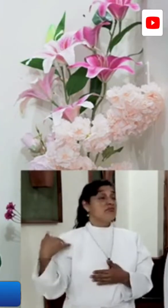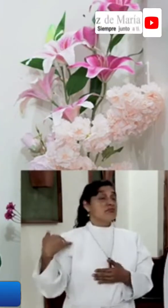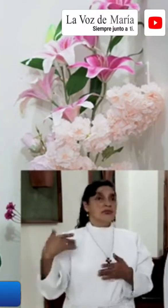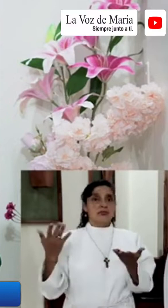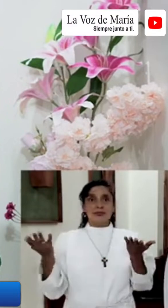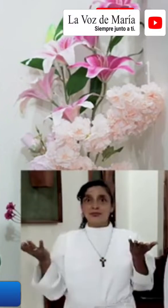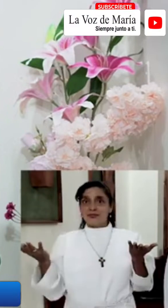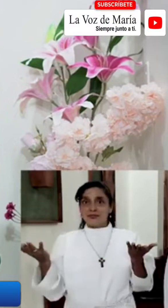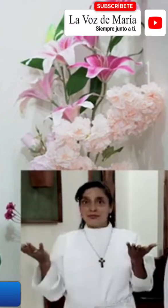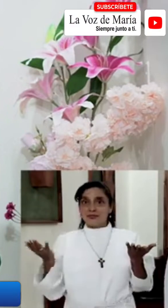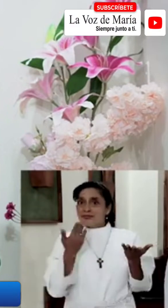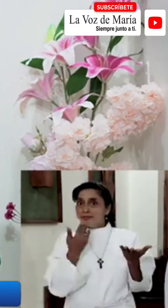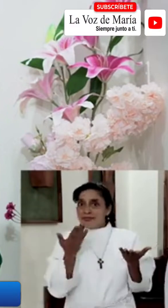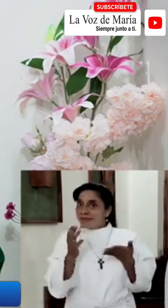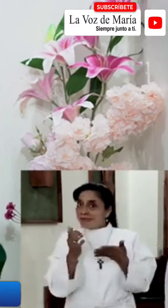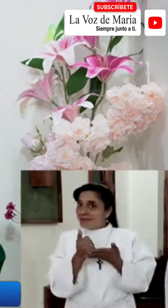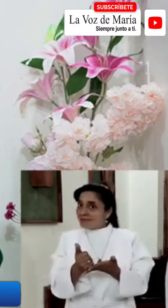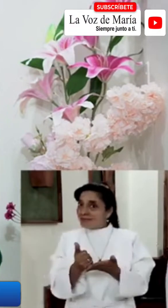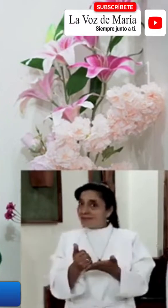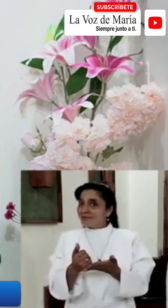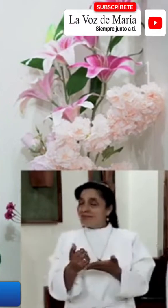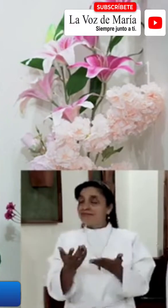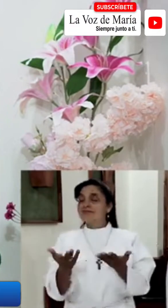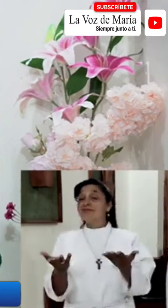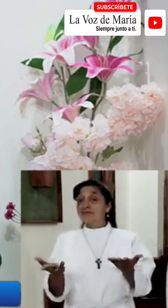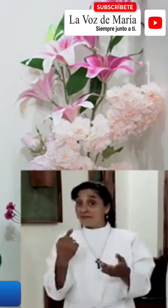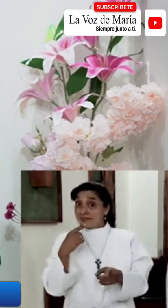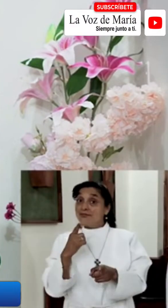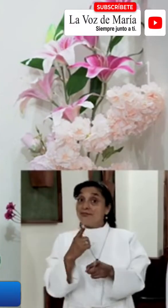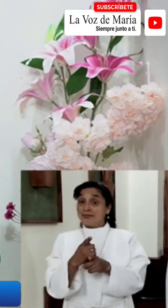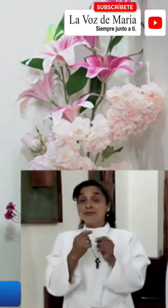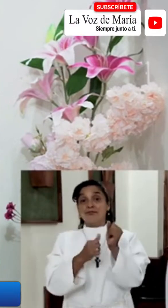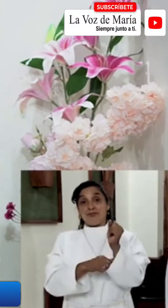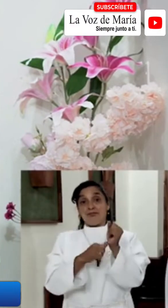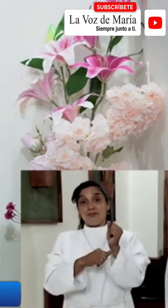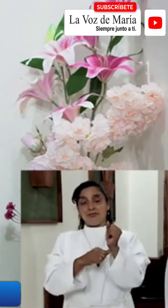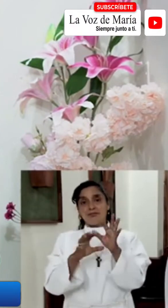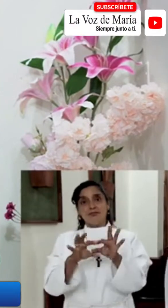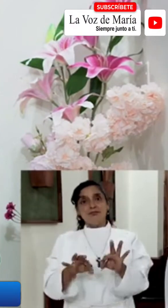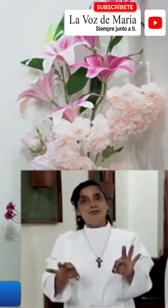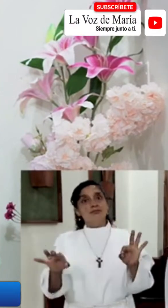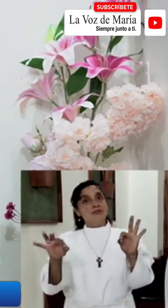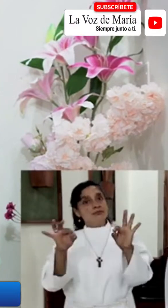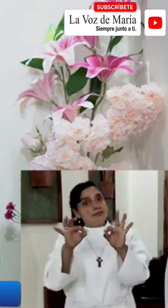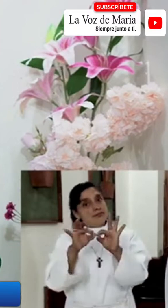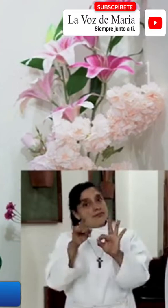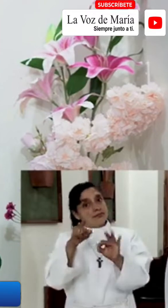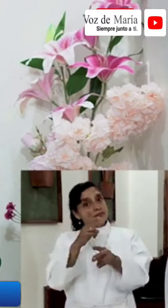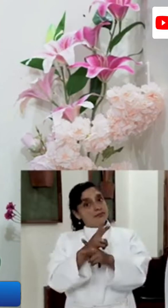llagado. Miren, queridos hermanos, cómo las riquezas